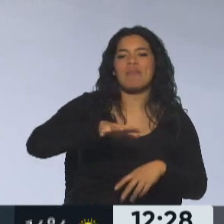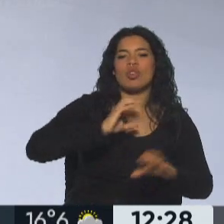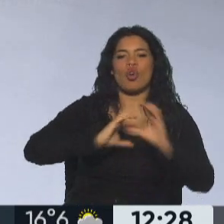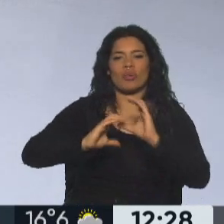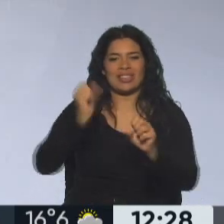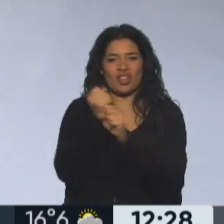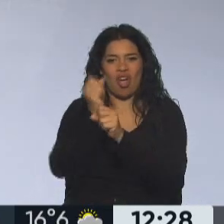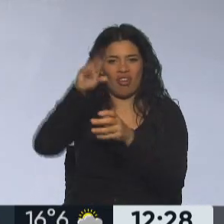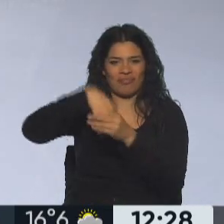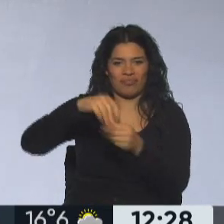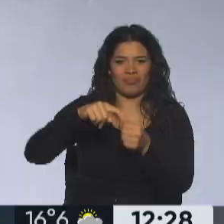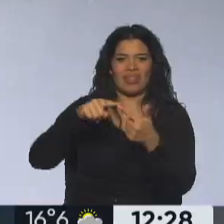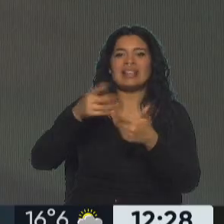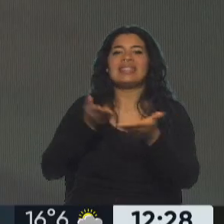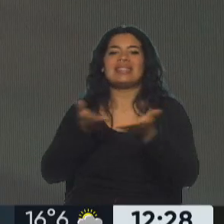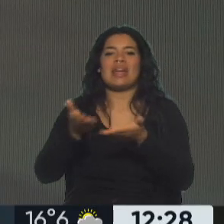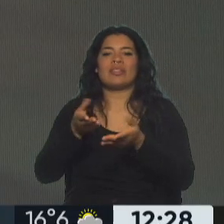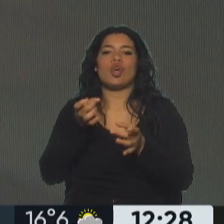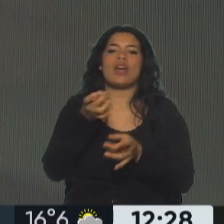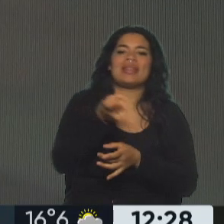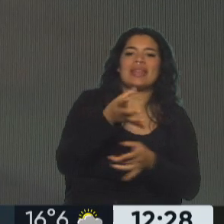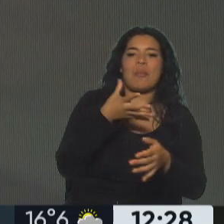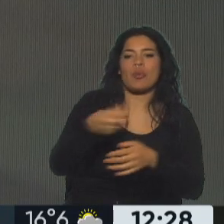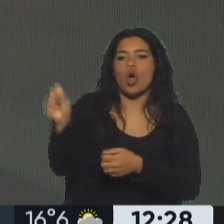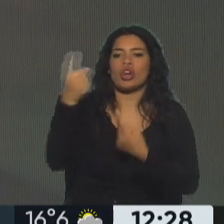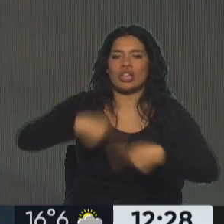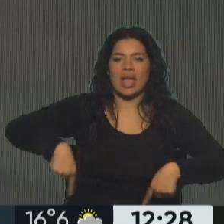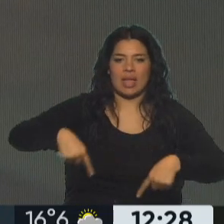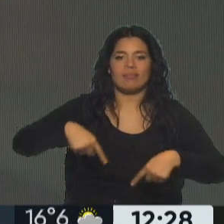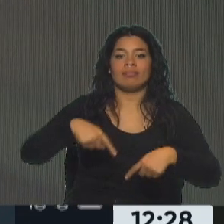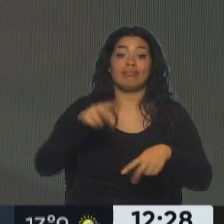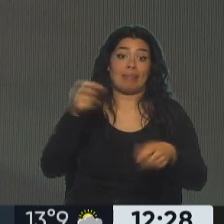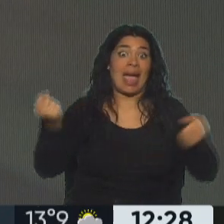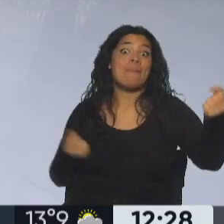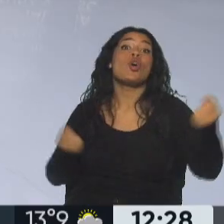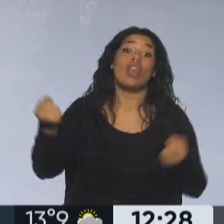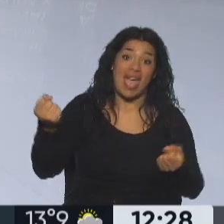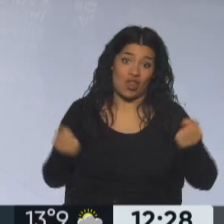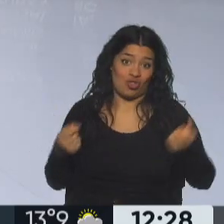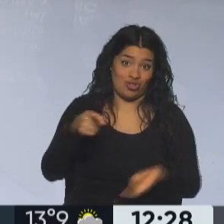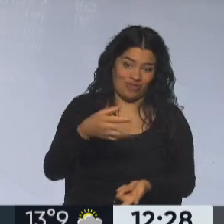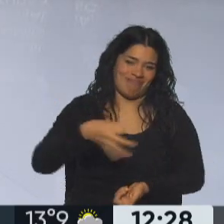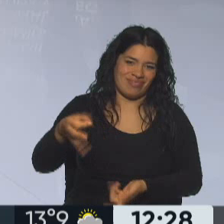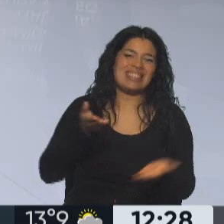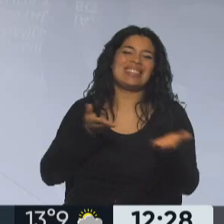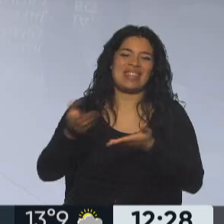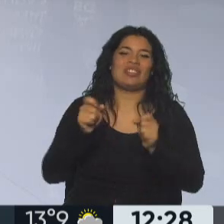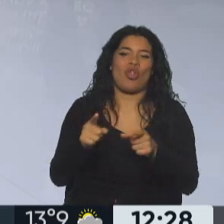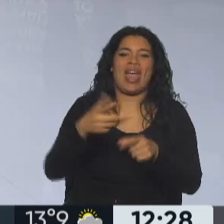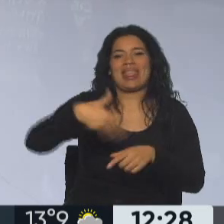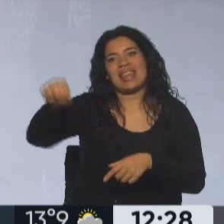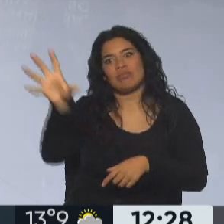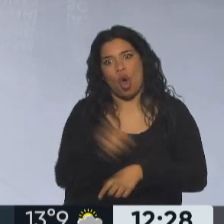y almacenamiento. Alguien ayer me preguntaba, ¿y los camioneros no aparecen en ningún lado? En ningún lado, sí, están Sí, ahí. acá, claro. Servicio de transporte. Tal Ahí cual. incluye camioneros, Sí,